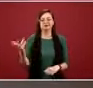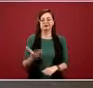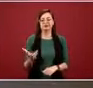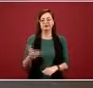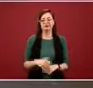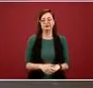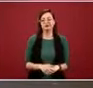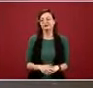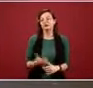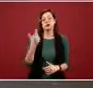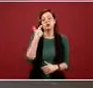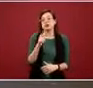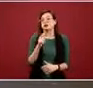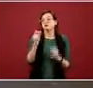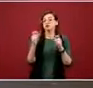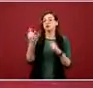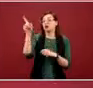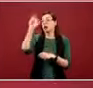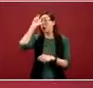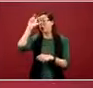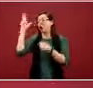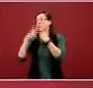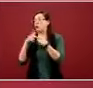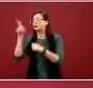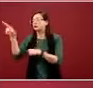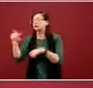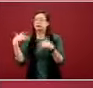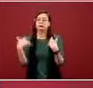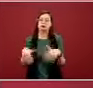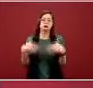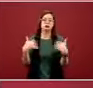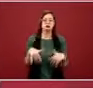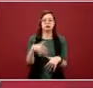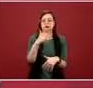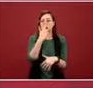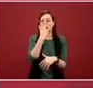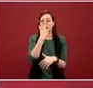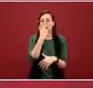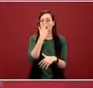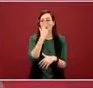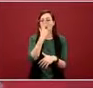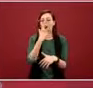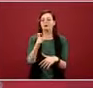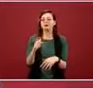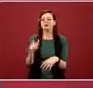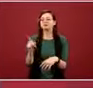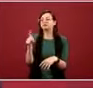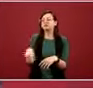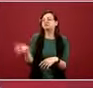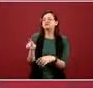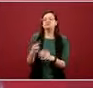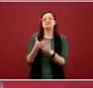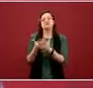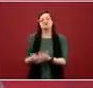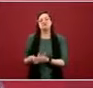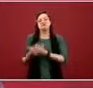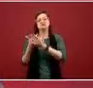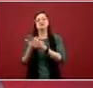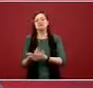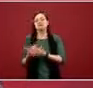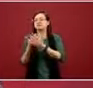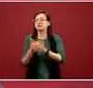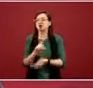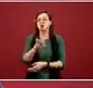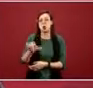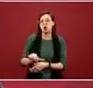desafortunadamente en los países europeos, en donde en un momento dado hubo un retardo en algunas acciones